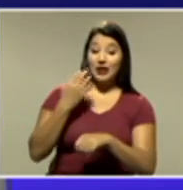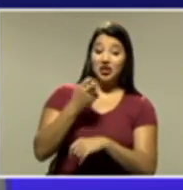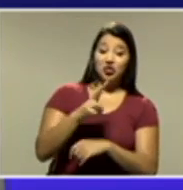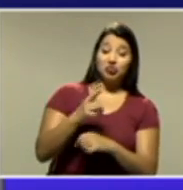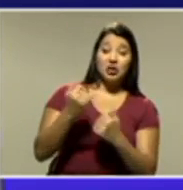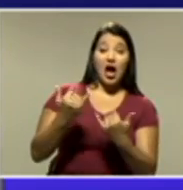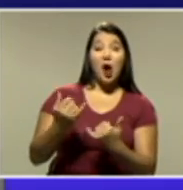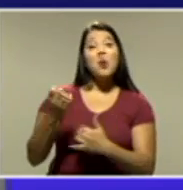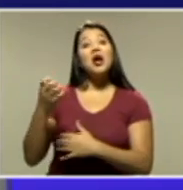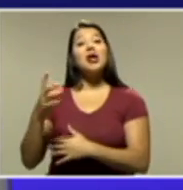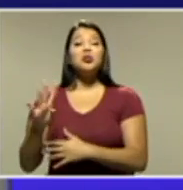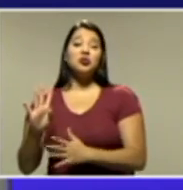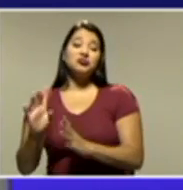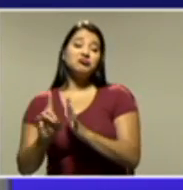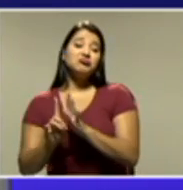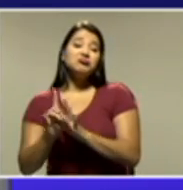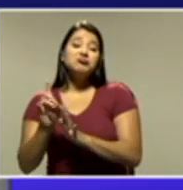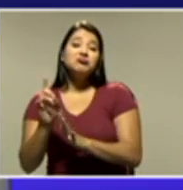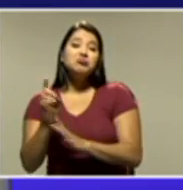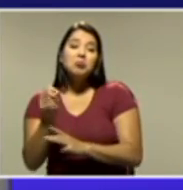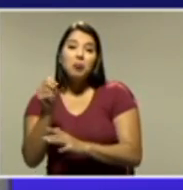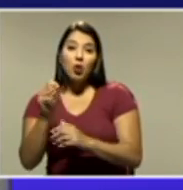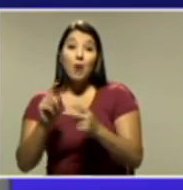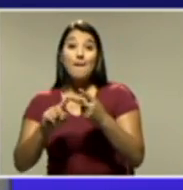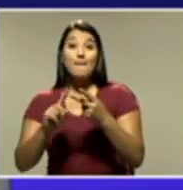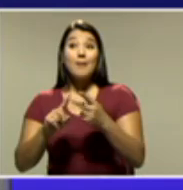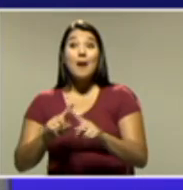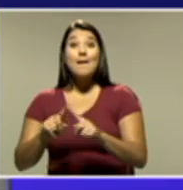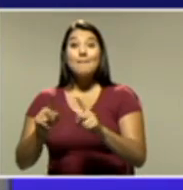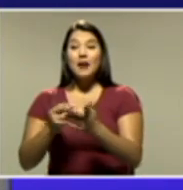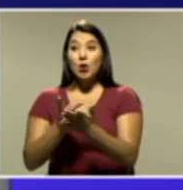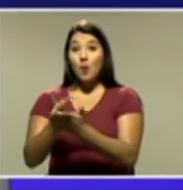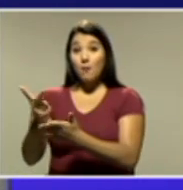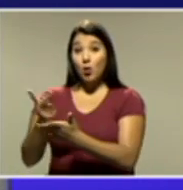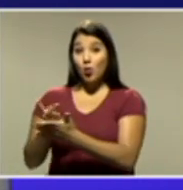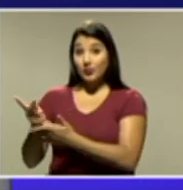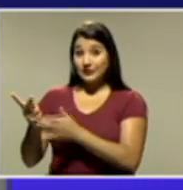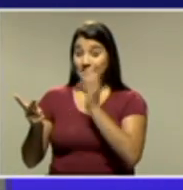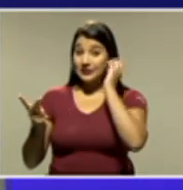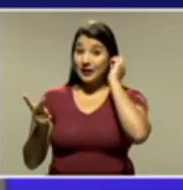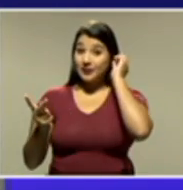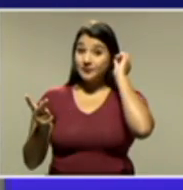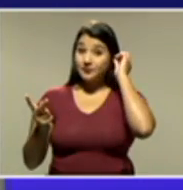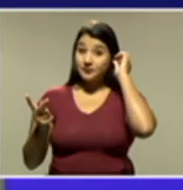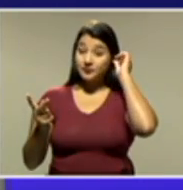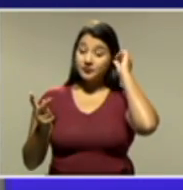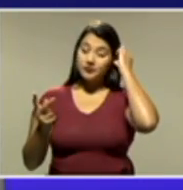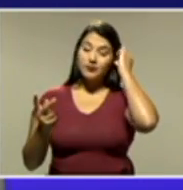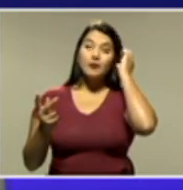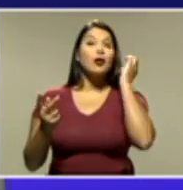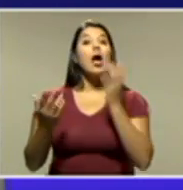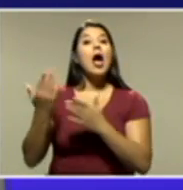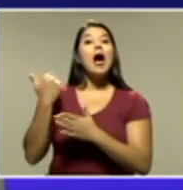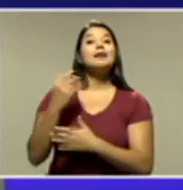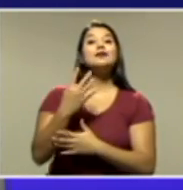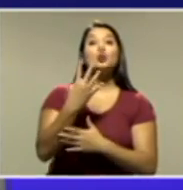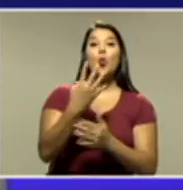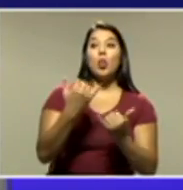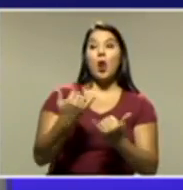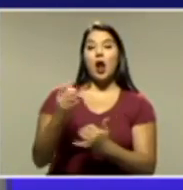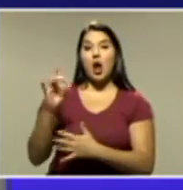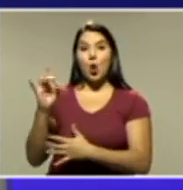incremento modesto. Ya en provinciales duplicamos, pasamos de 4 a 8 partidos provinciales que están